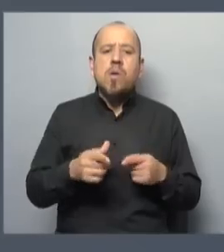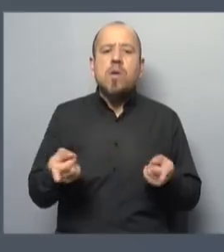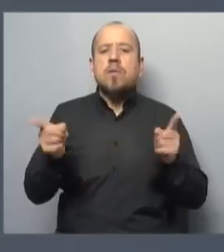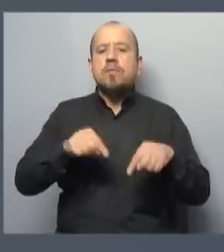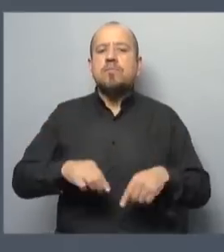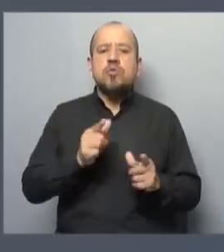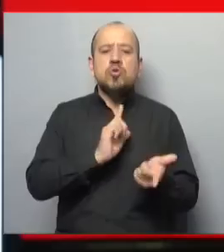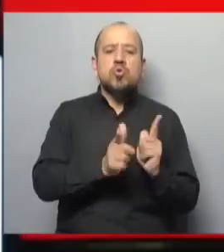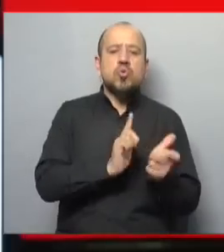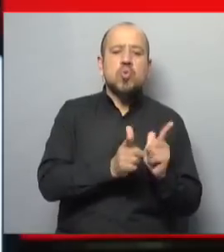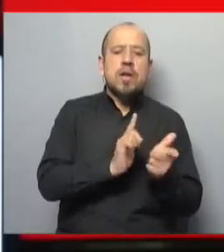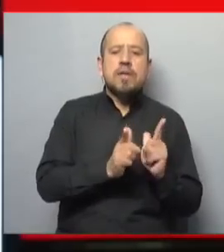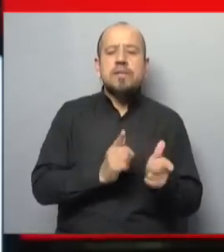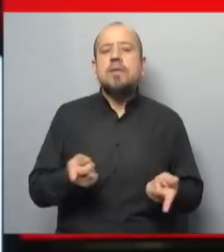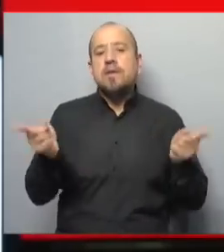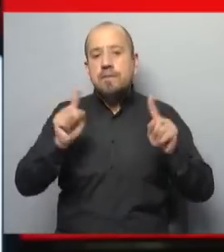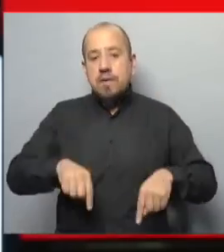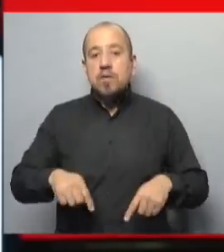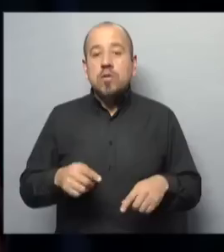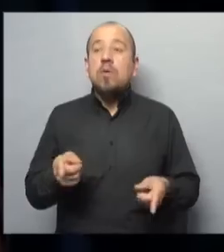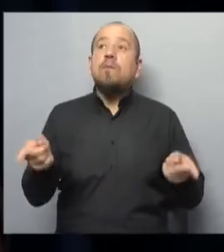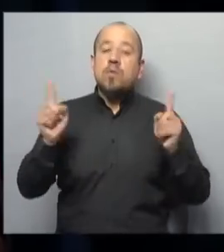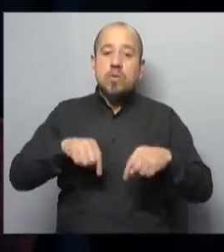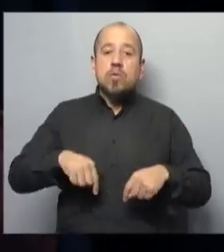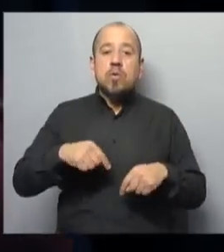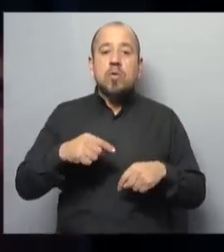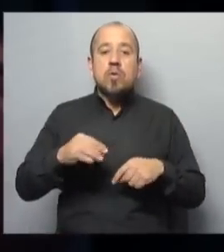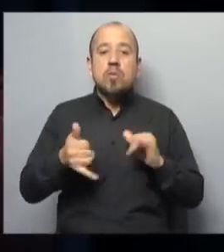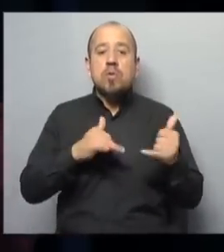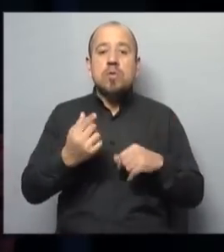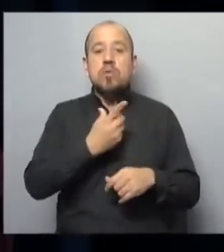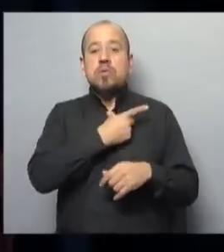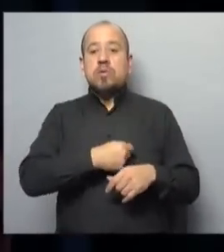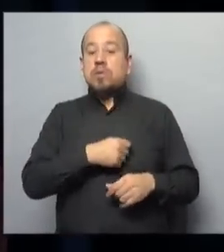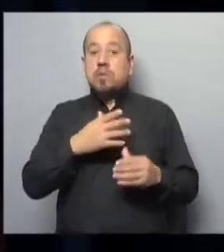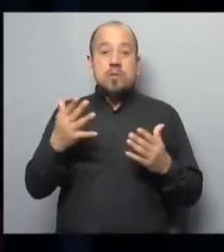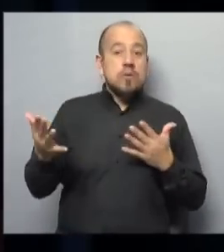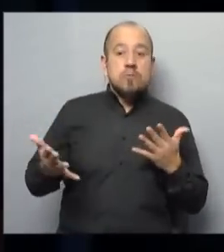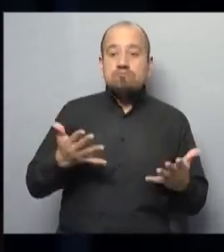suárez la llegada de suárez la vuelta de suárez a jugar nacional con una explosión